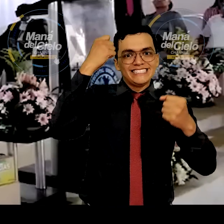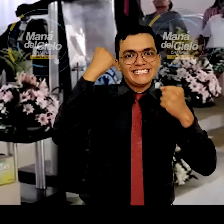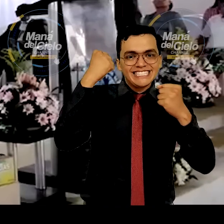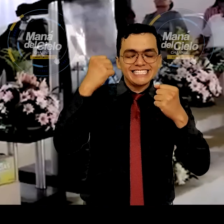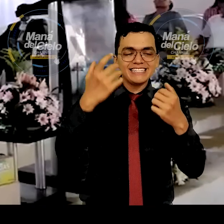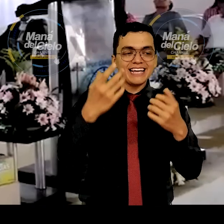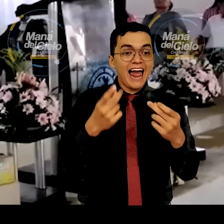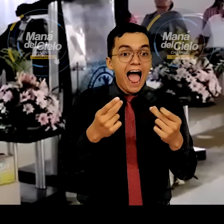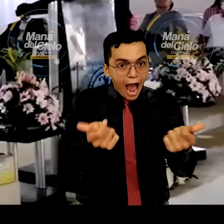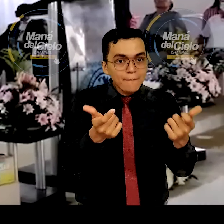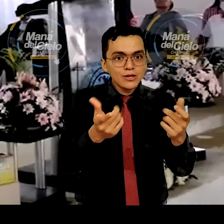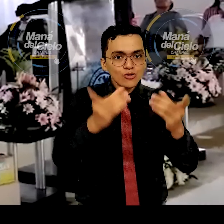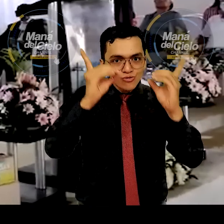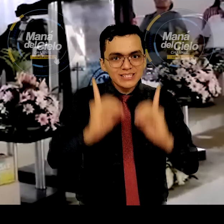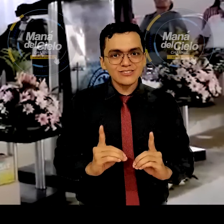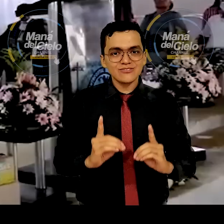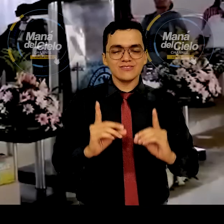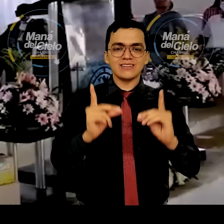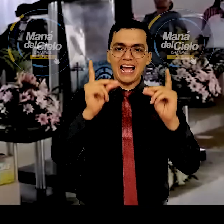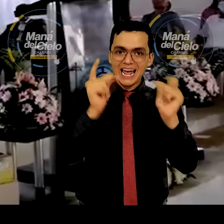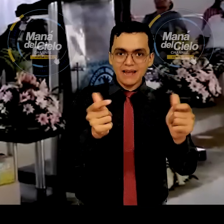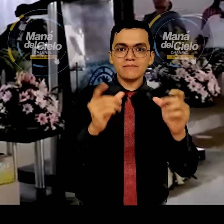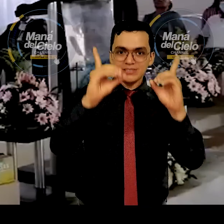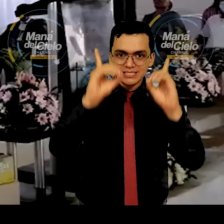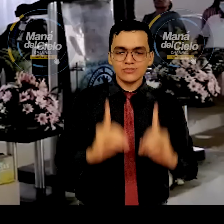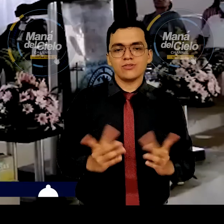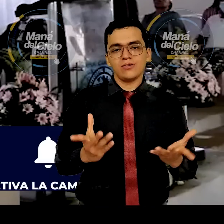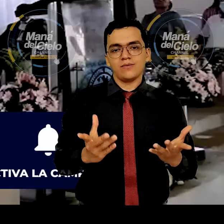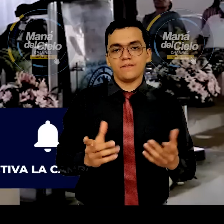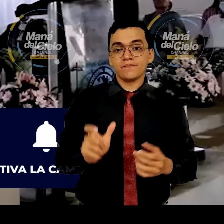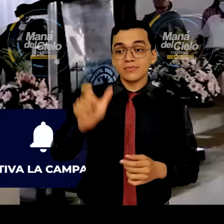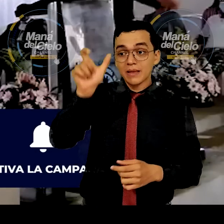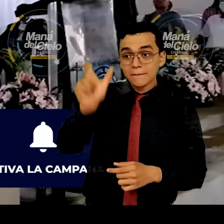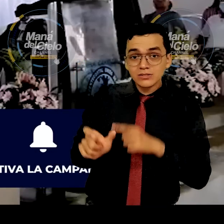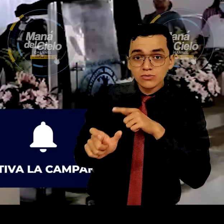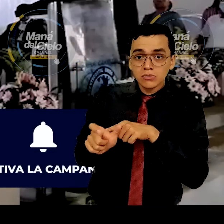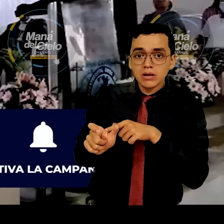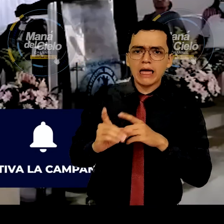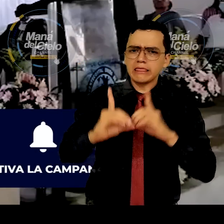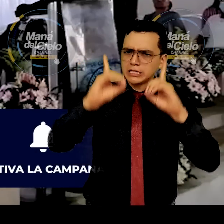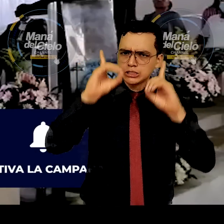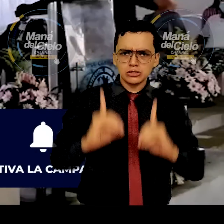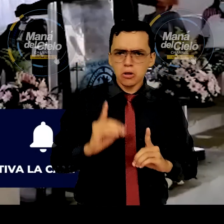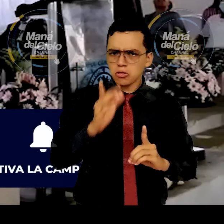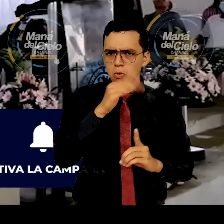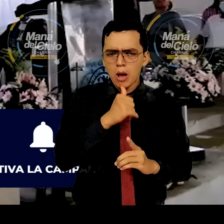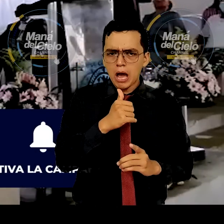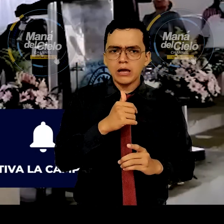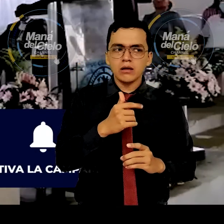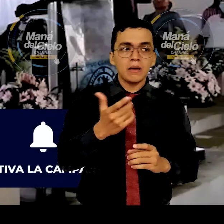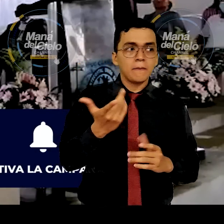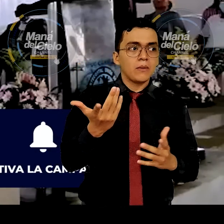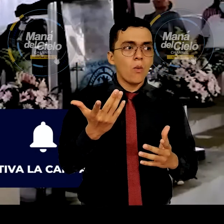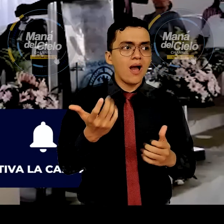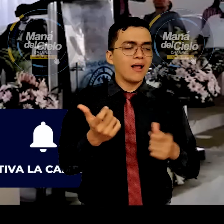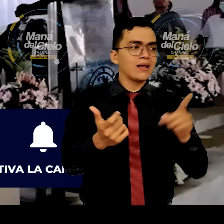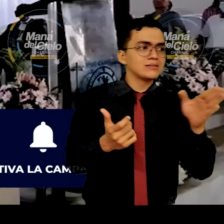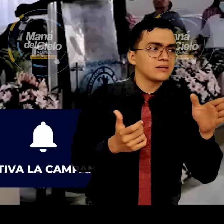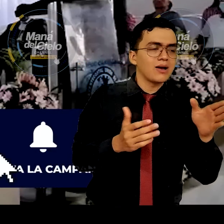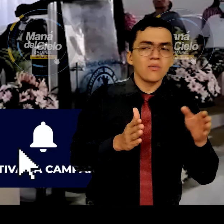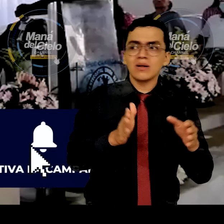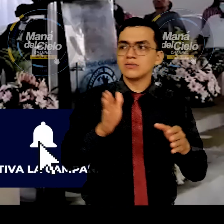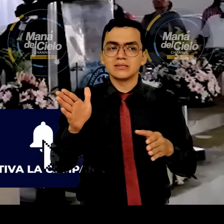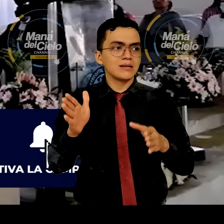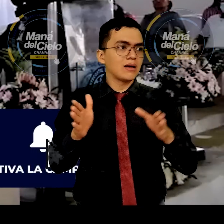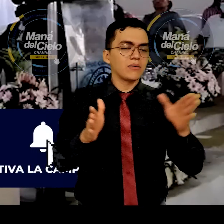Cuando una persona es indecisa, la vida le va mal, angustiosa, desesperada. Tú